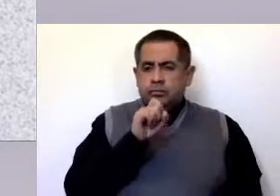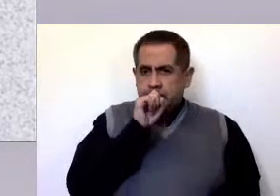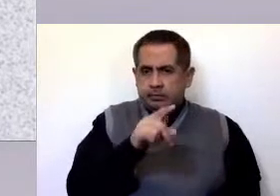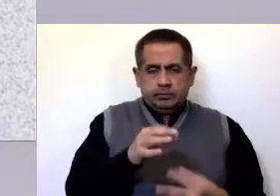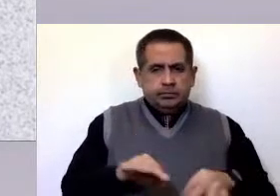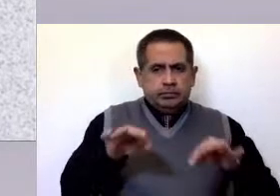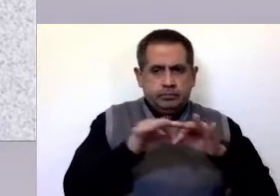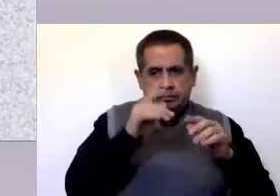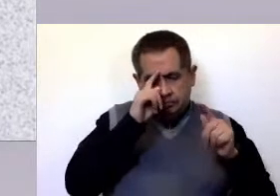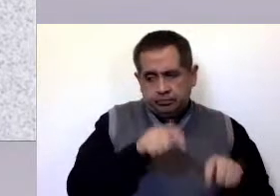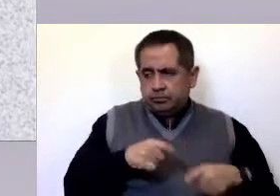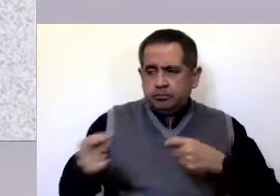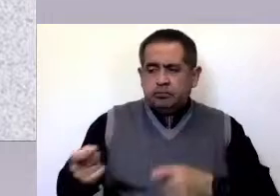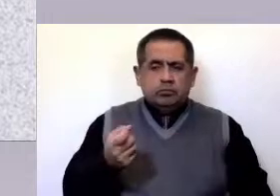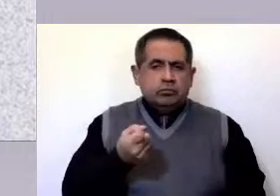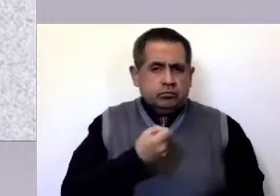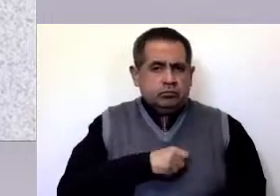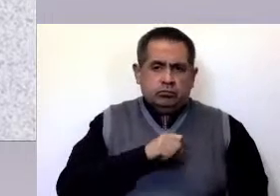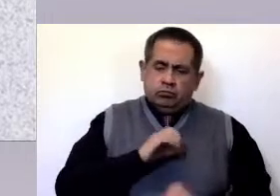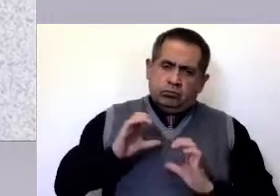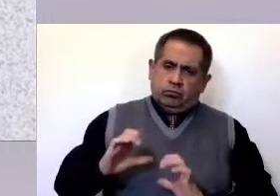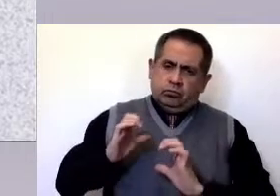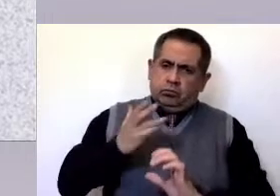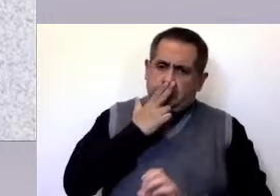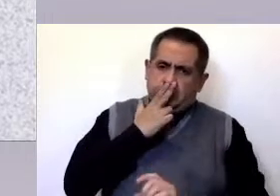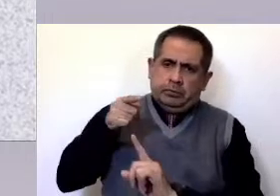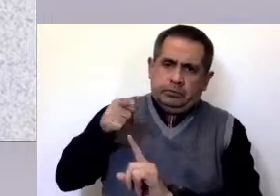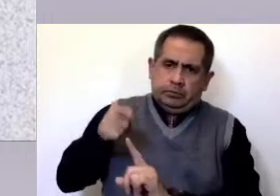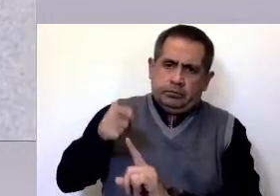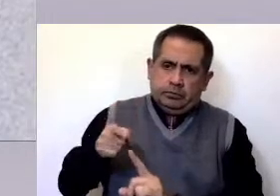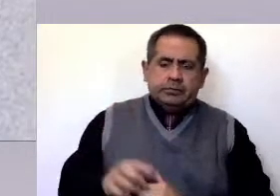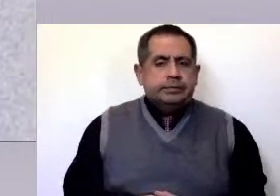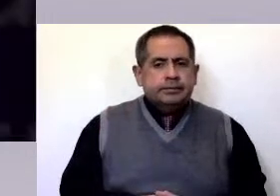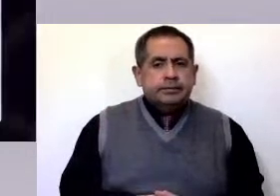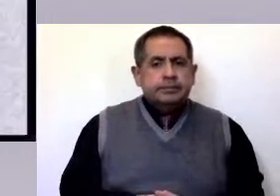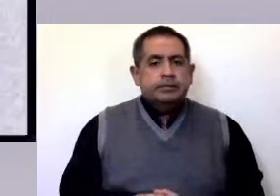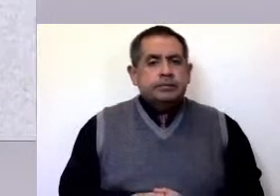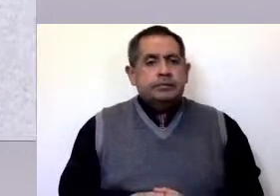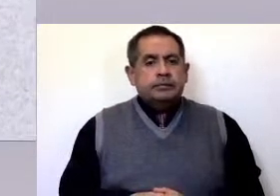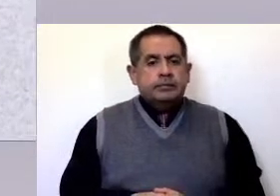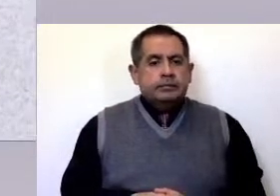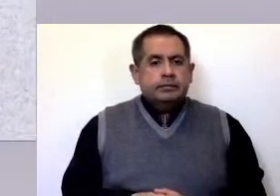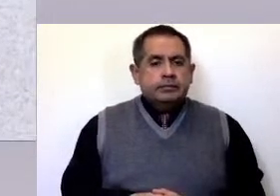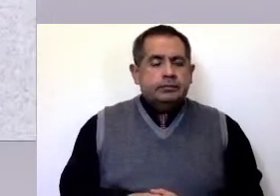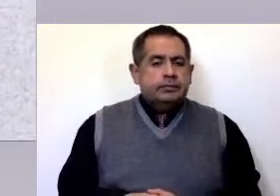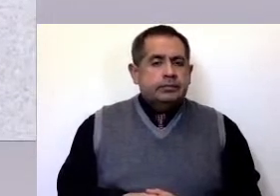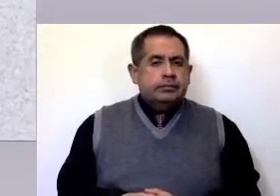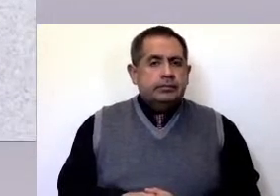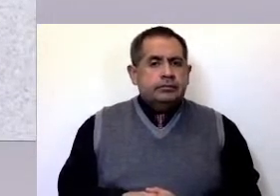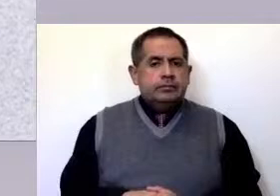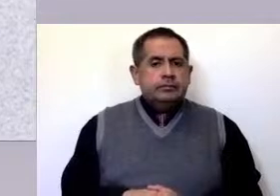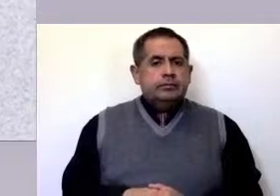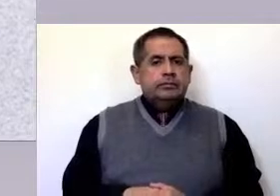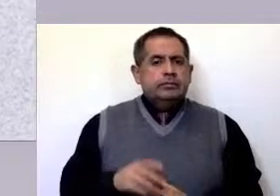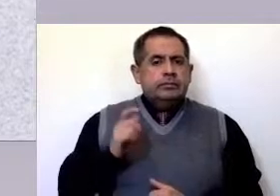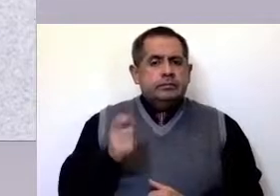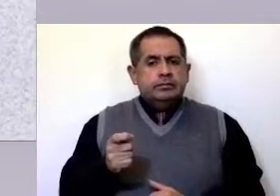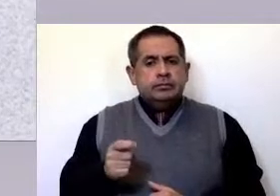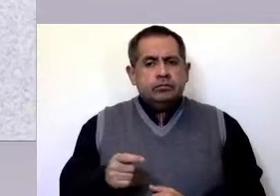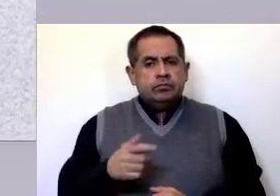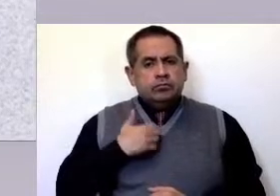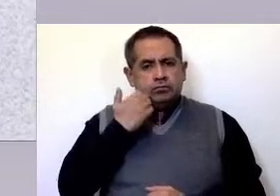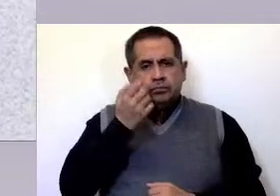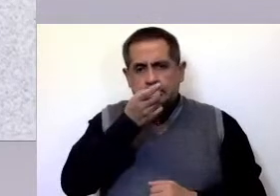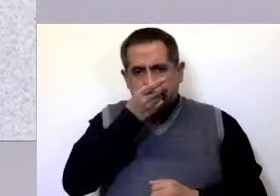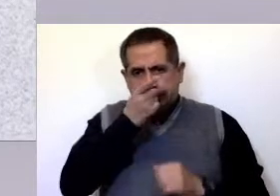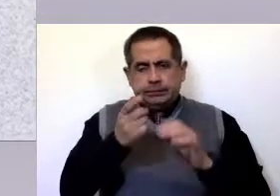preservar la salud de las personas ahora bien por último quisiera platicar y